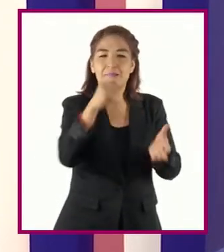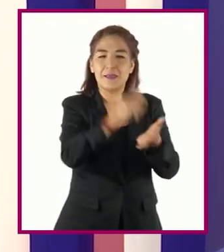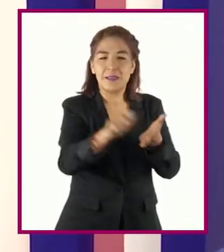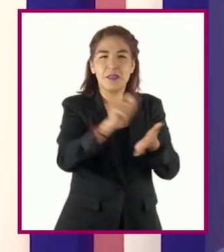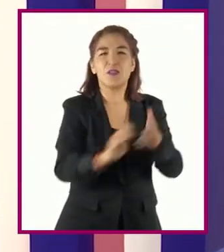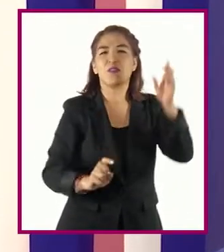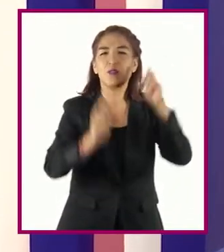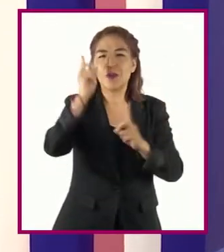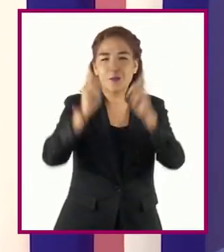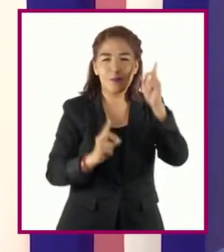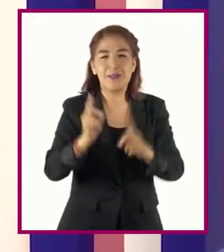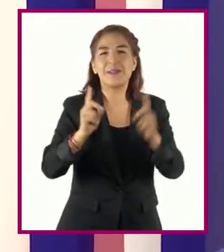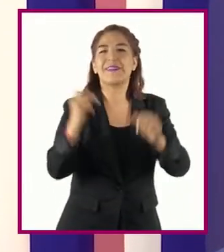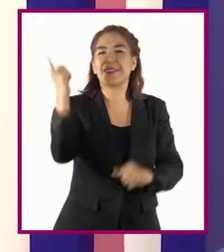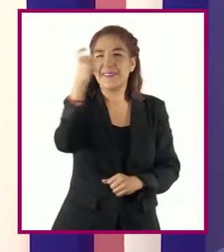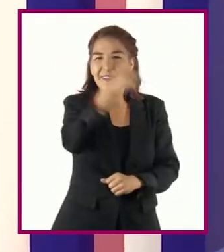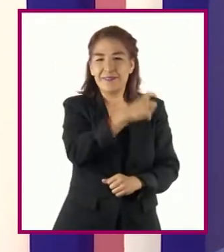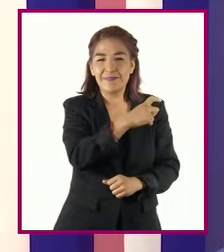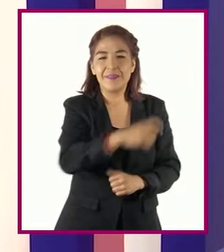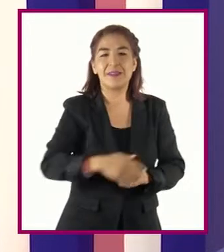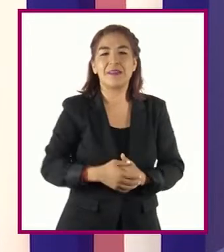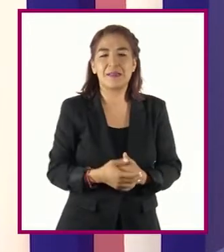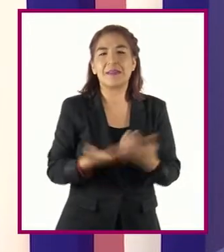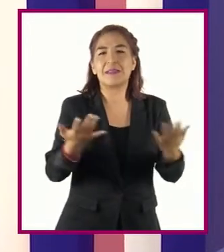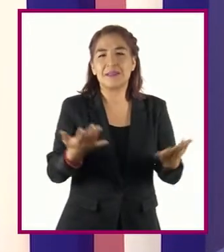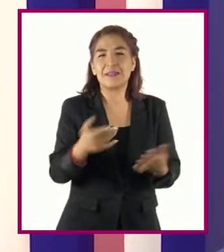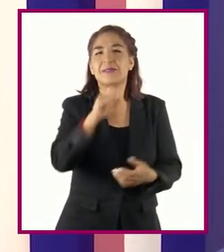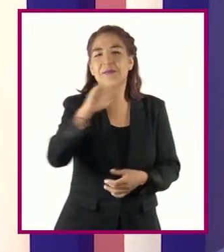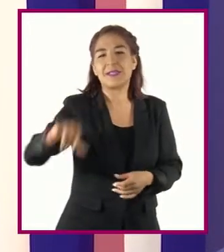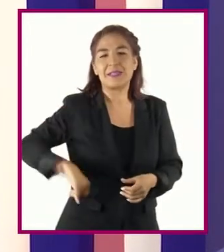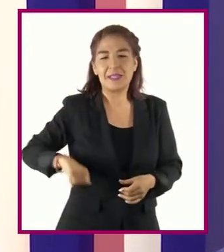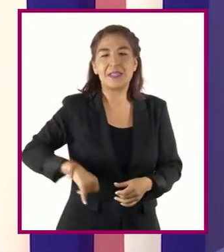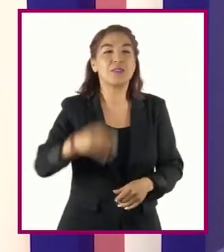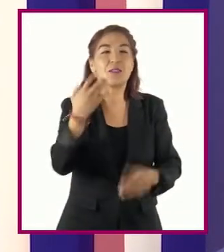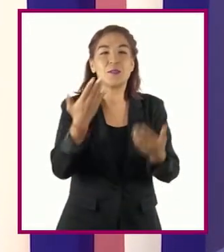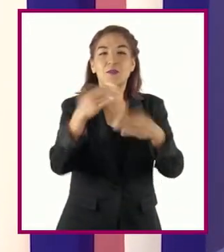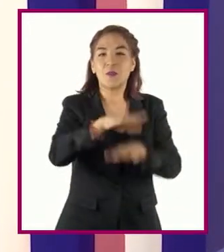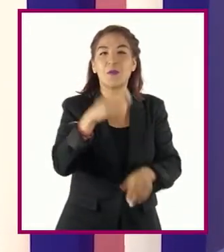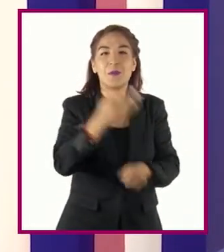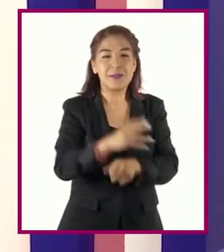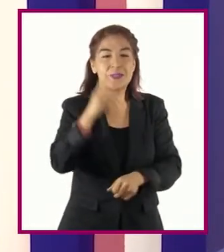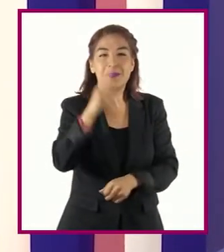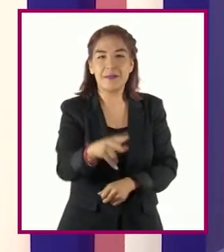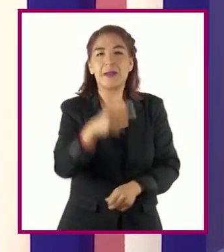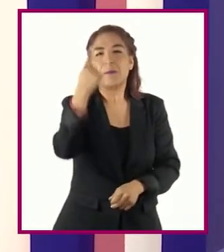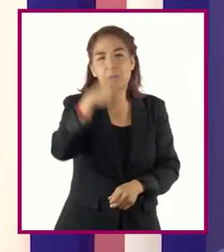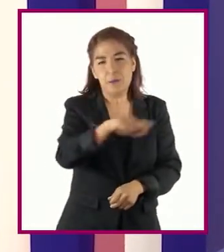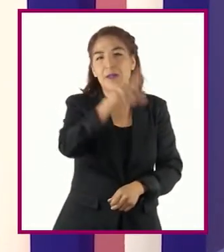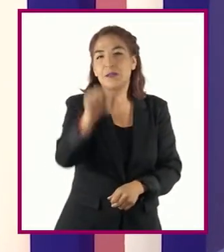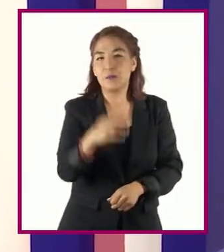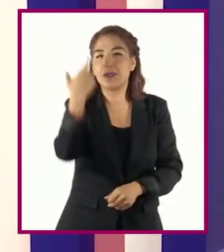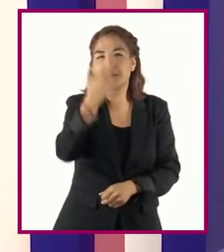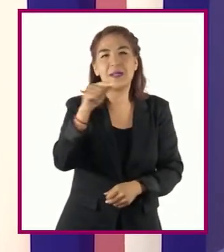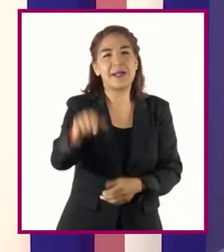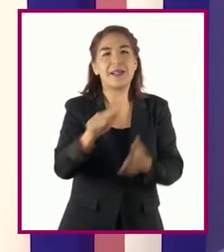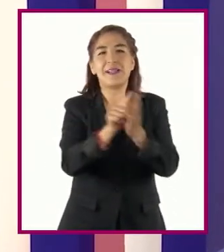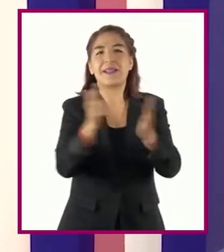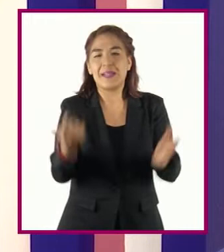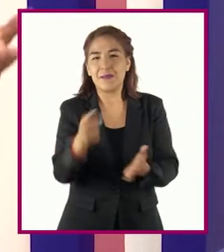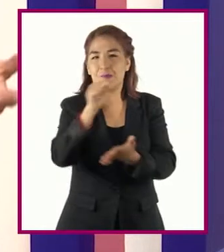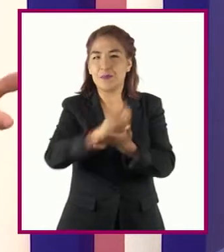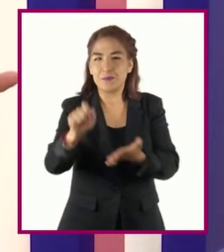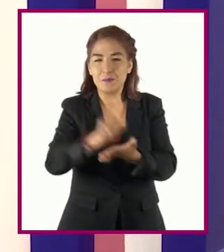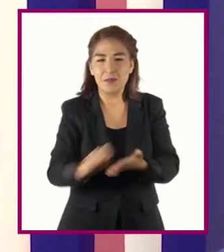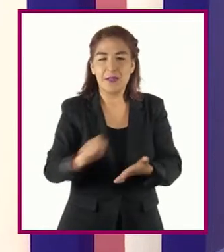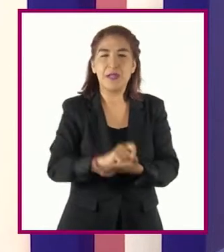las dudas, inquietudes o dificultades que surjan, pues muchas de estas las podrán resolver al momento de consultar